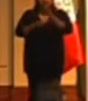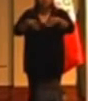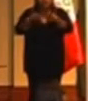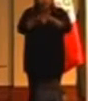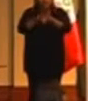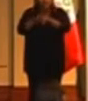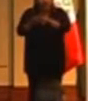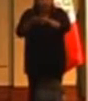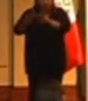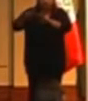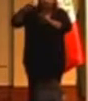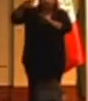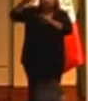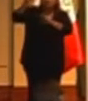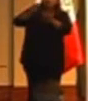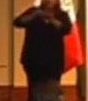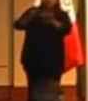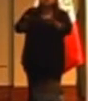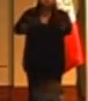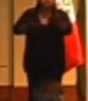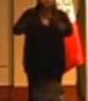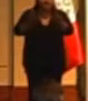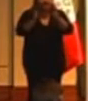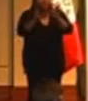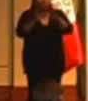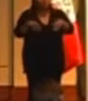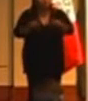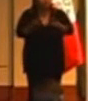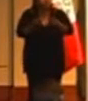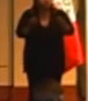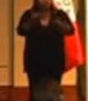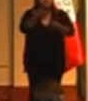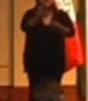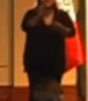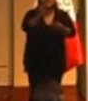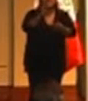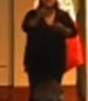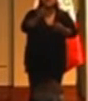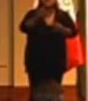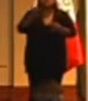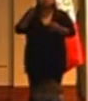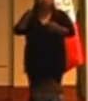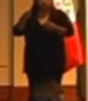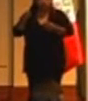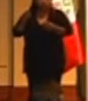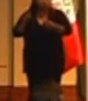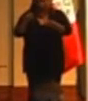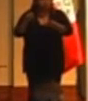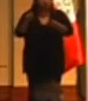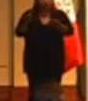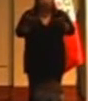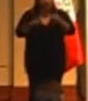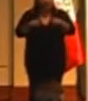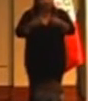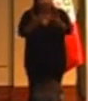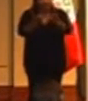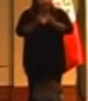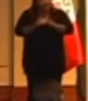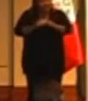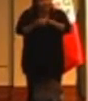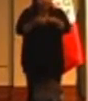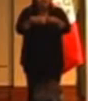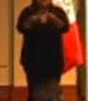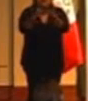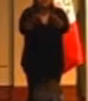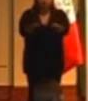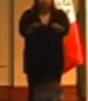incrementar los servicios, pueden haber tantos servicios como ideas puedan darse. Y en ese sentido, nosotros queremos seguir